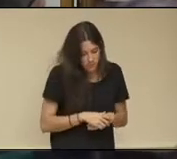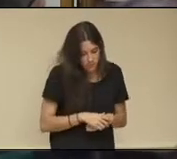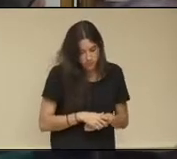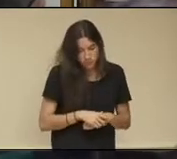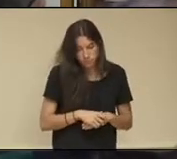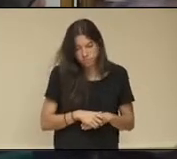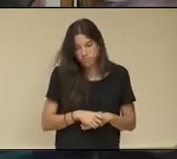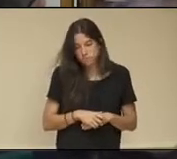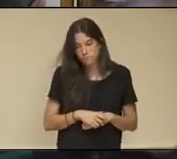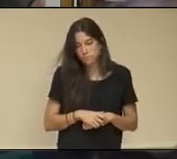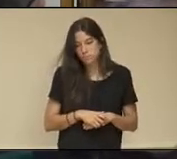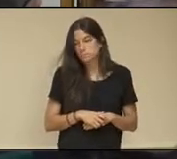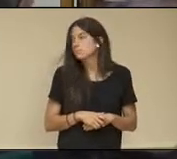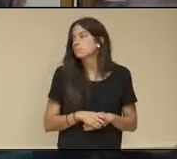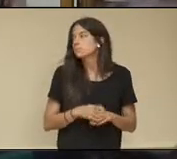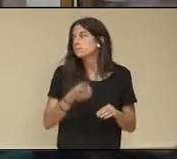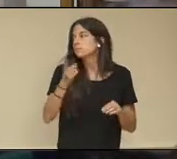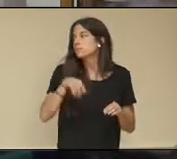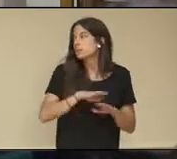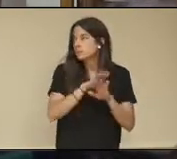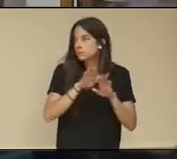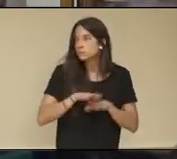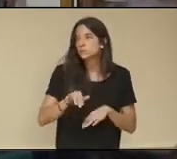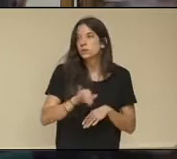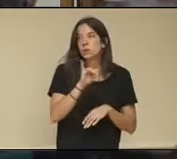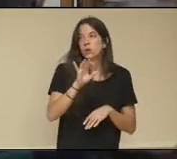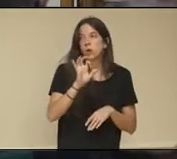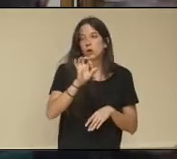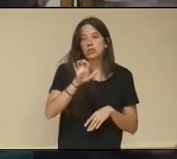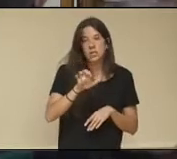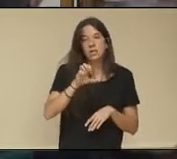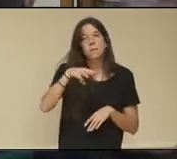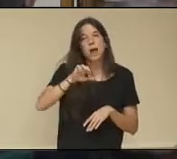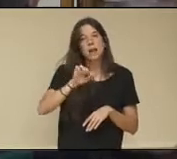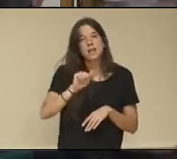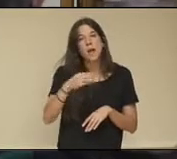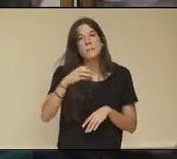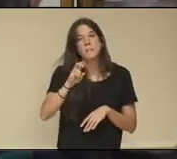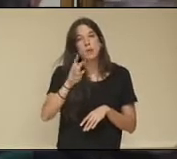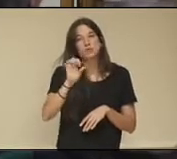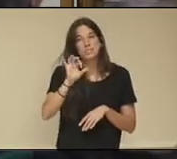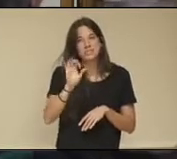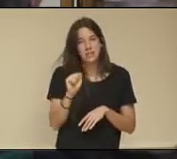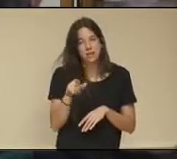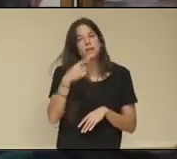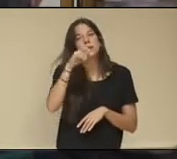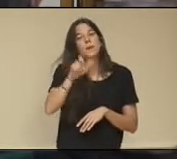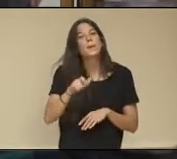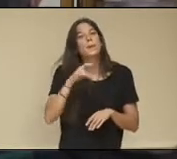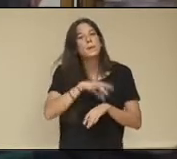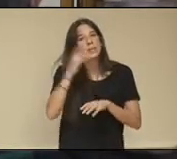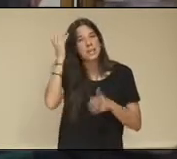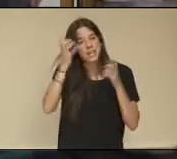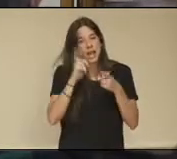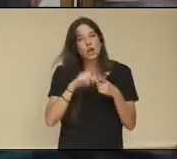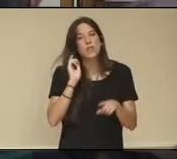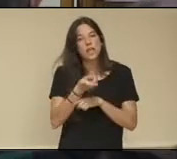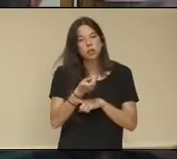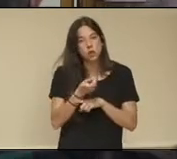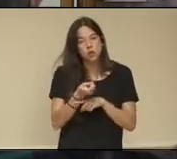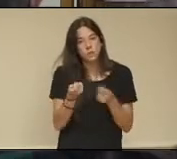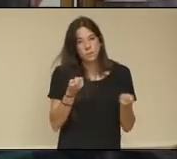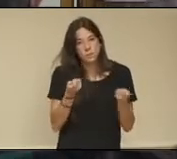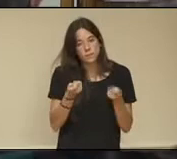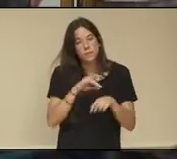lugar, José María Bautista. Él es veterinario, doctor en bioquímica, es catedrático de Bioquímica y